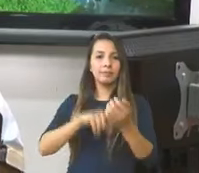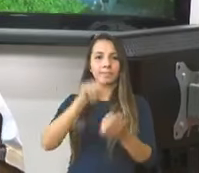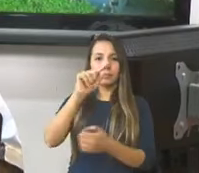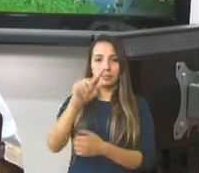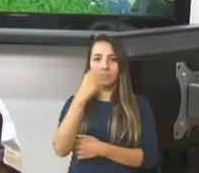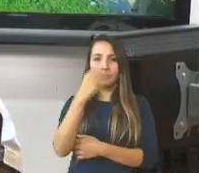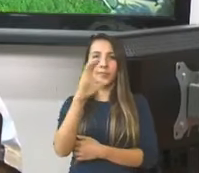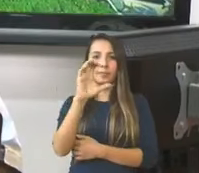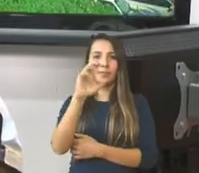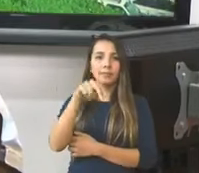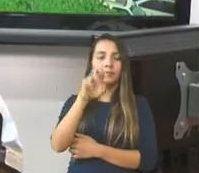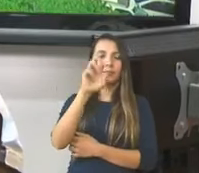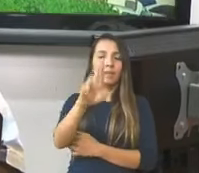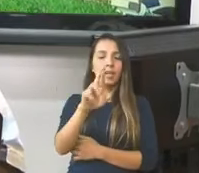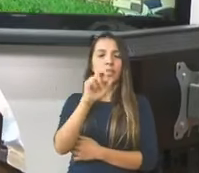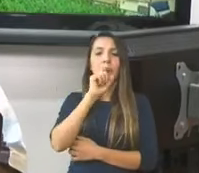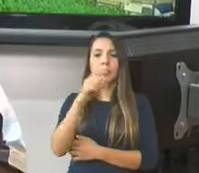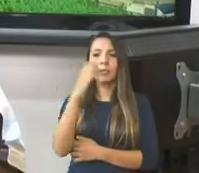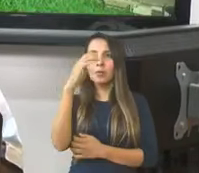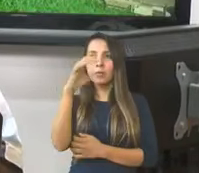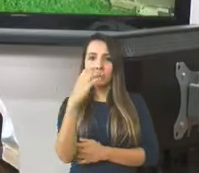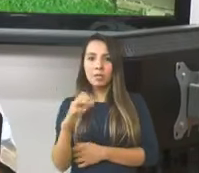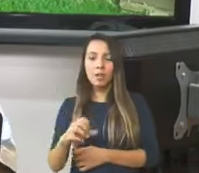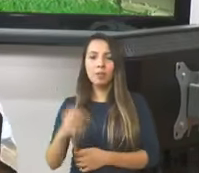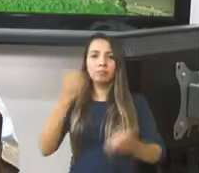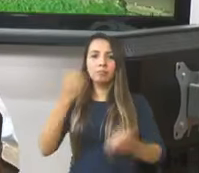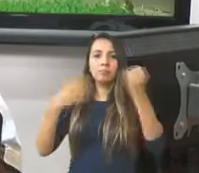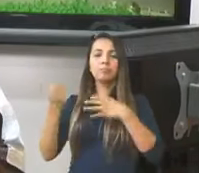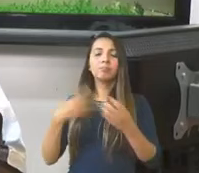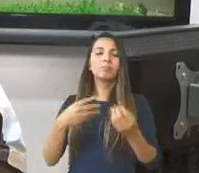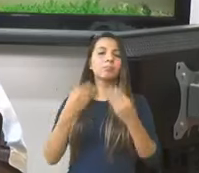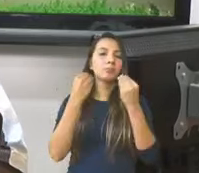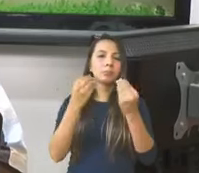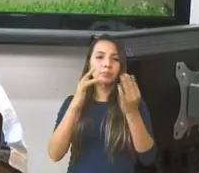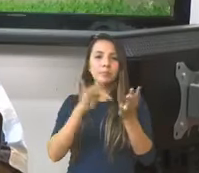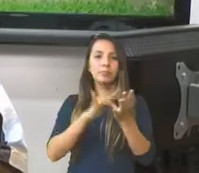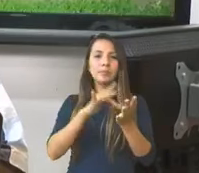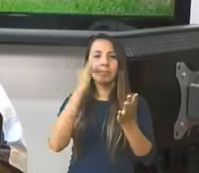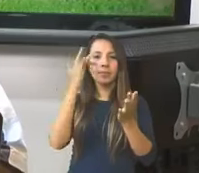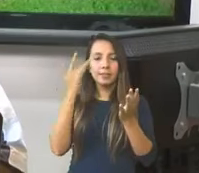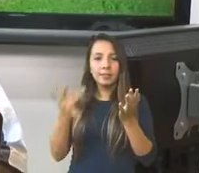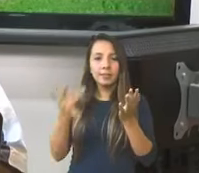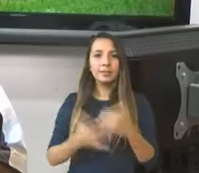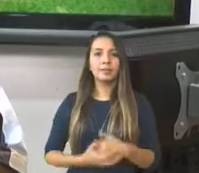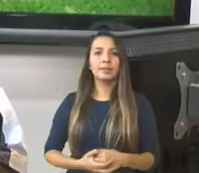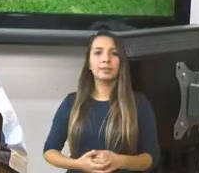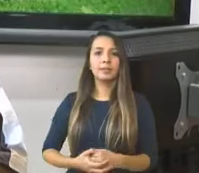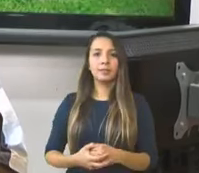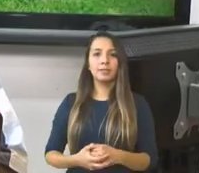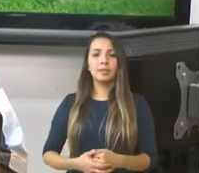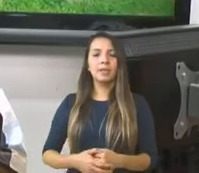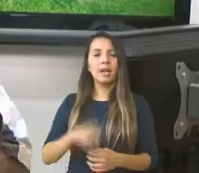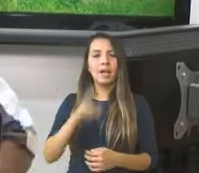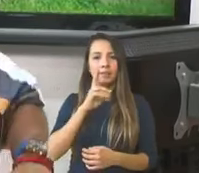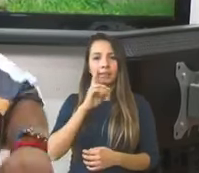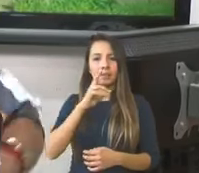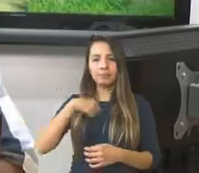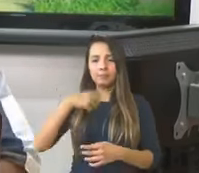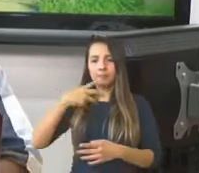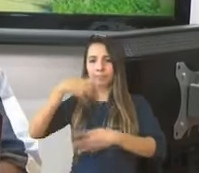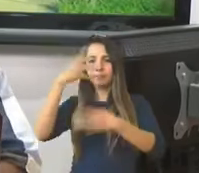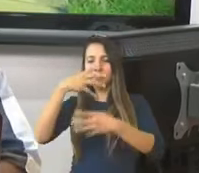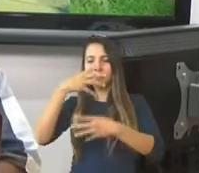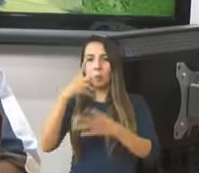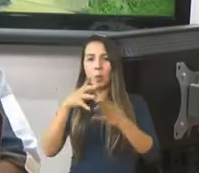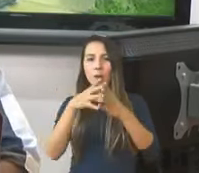73 NR, y a los que nos escribieron aquí, muchas gracias. A ver, por aquí había un mensaje, pero